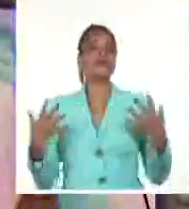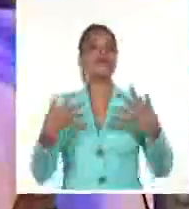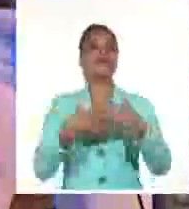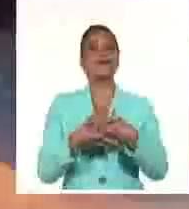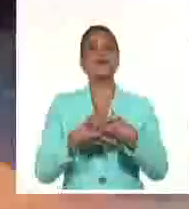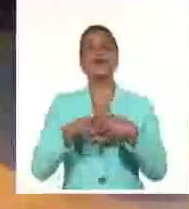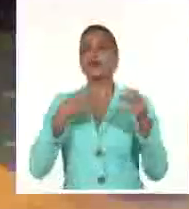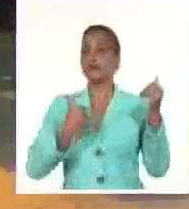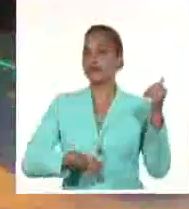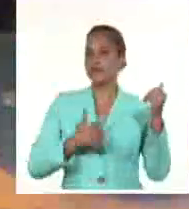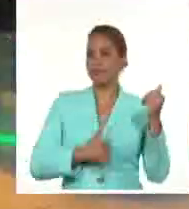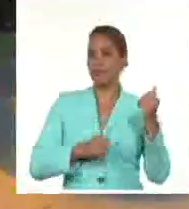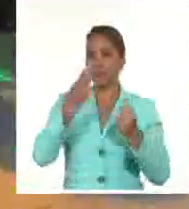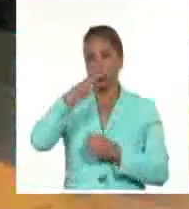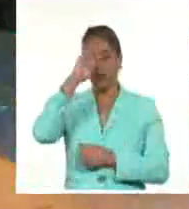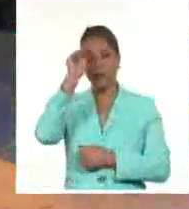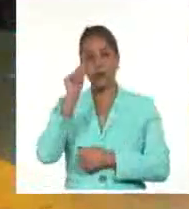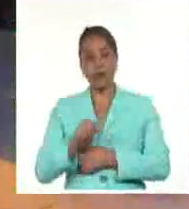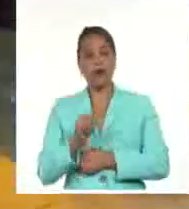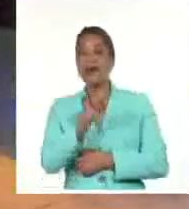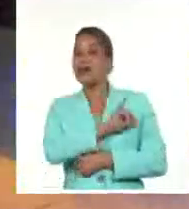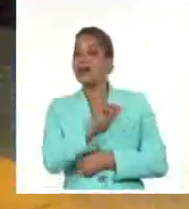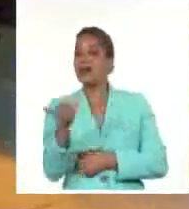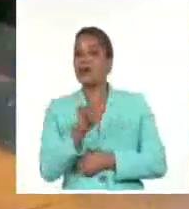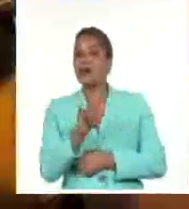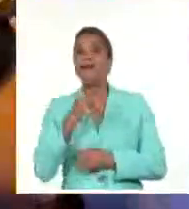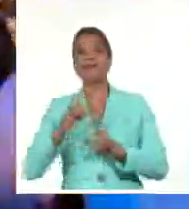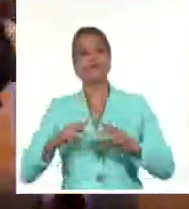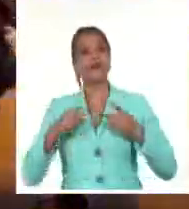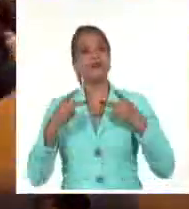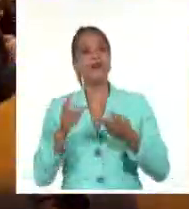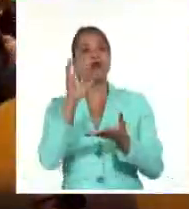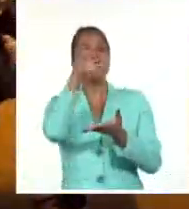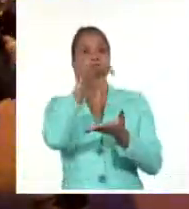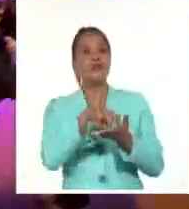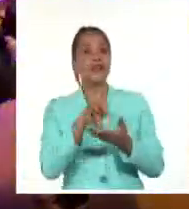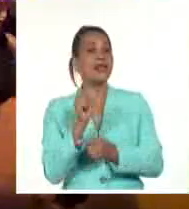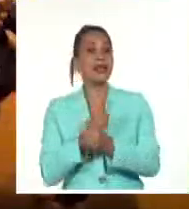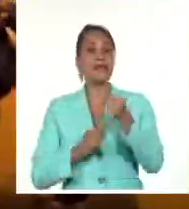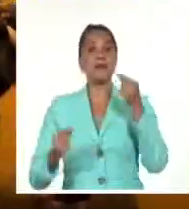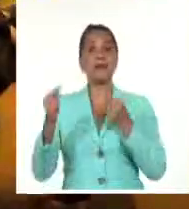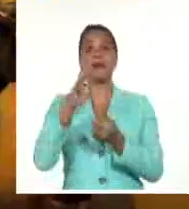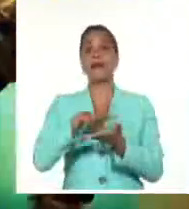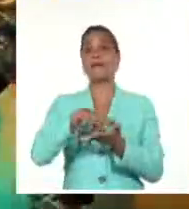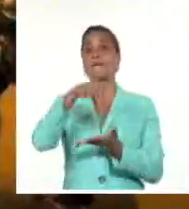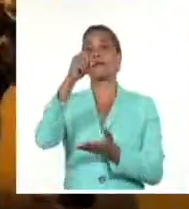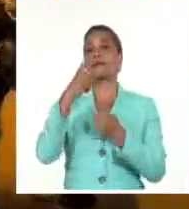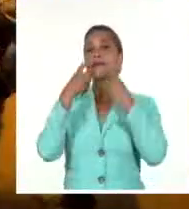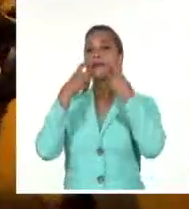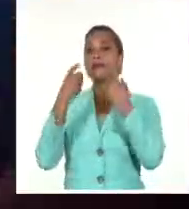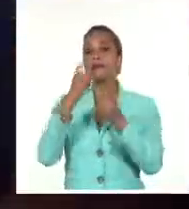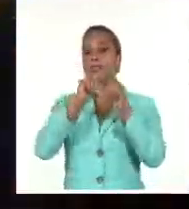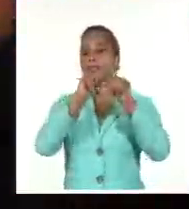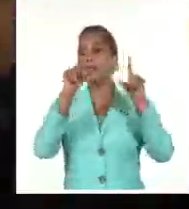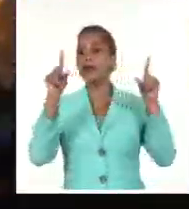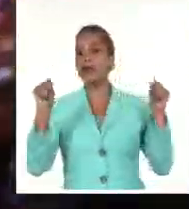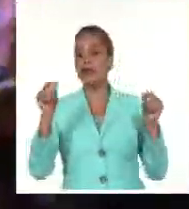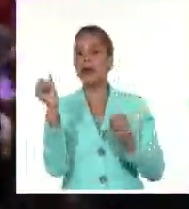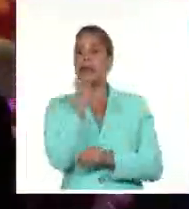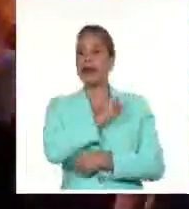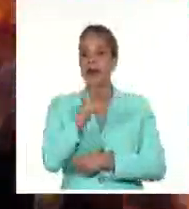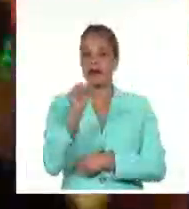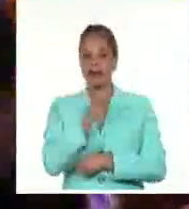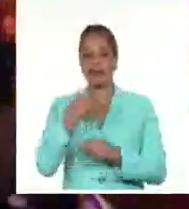jóvenes trovadores cubanos sino también ratificó a esta ciudad como una de las plazas más importantes del país de la canción de